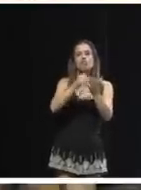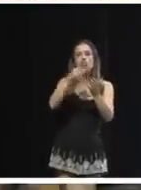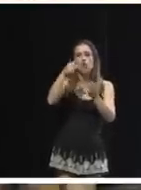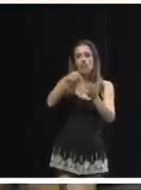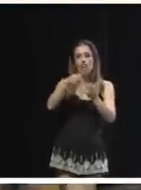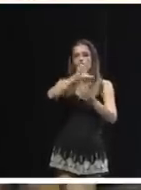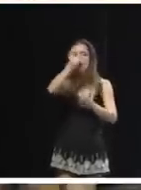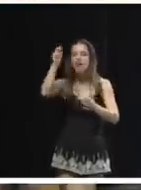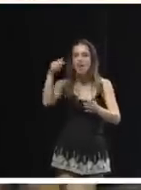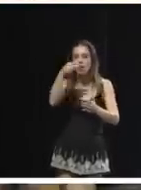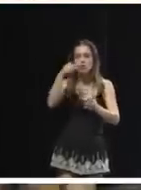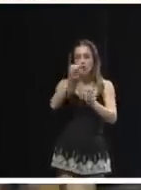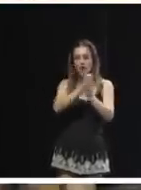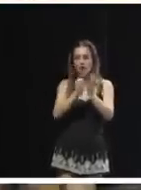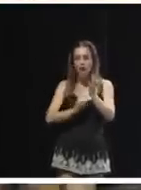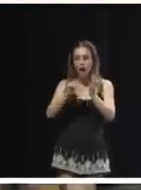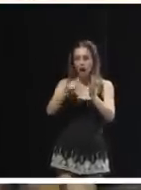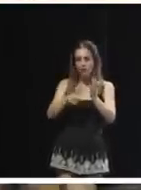3 millones de euros?